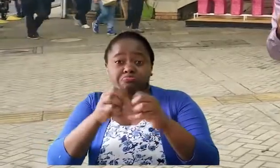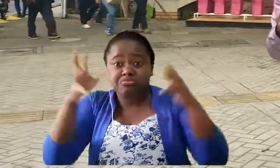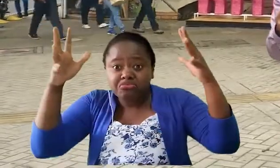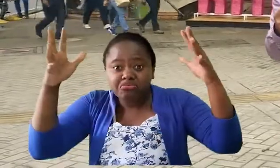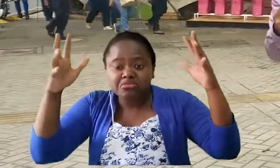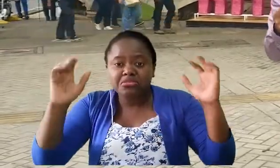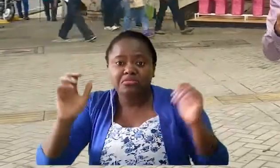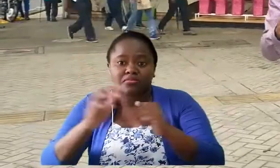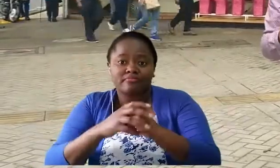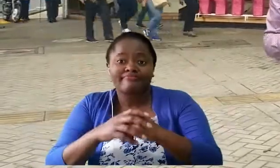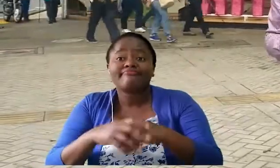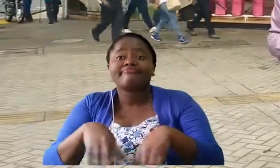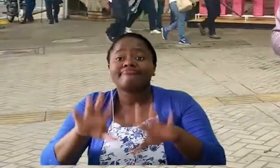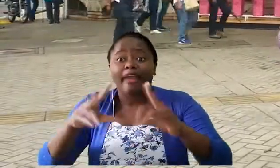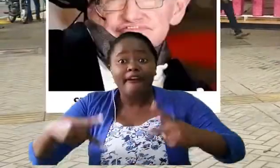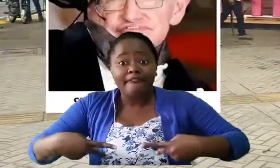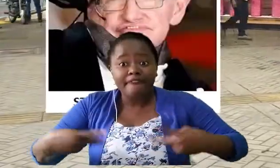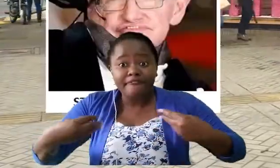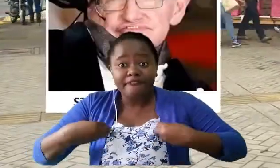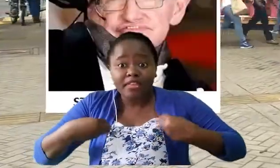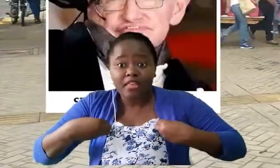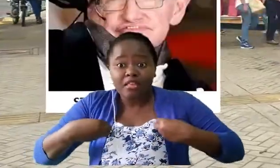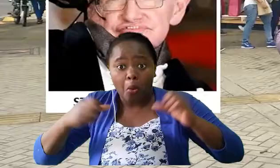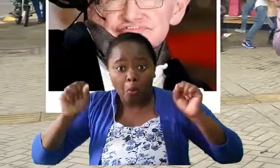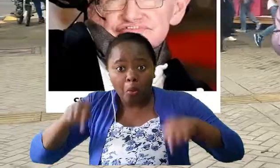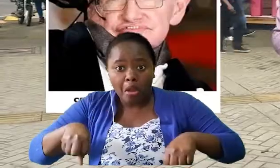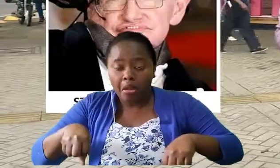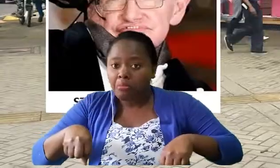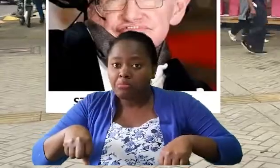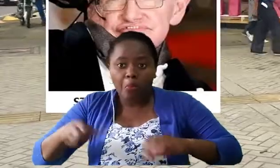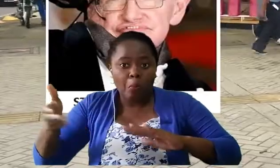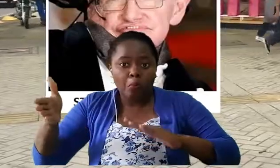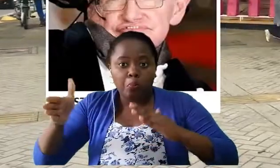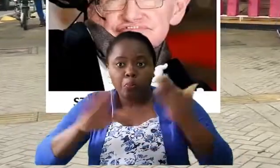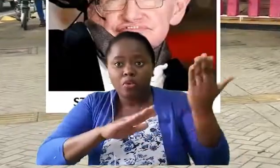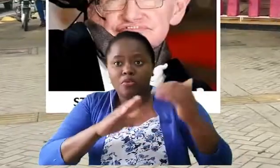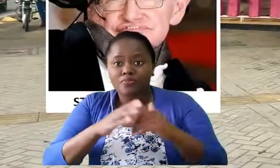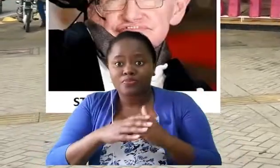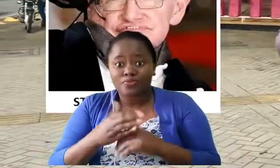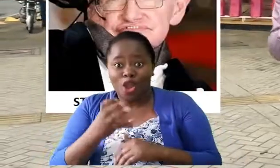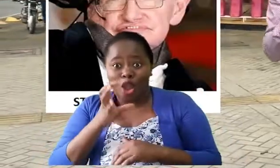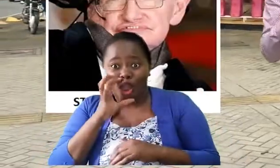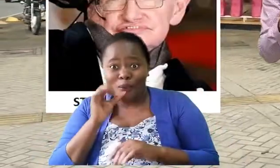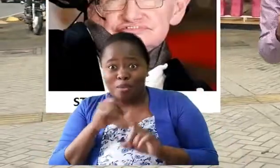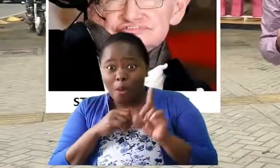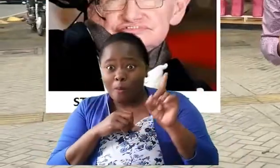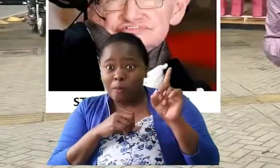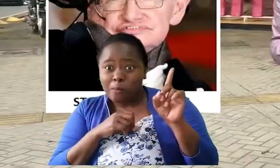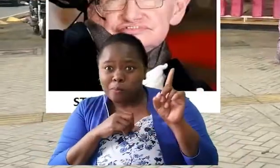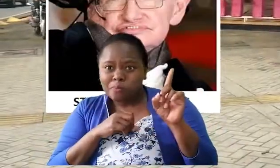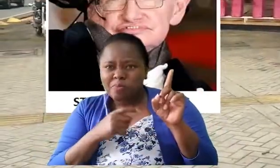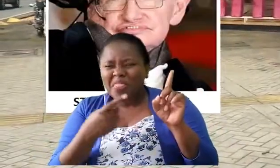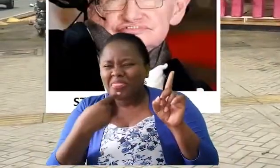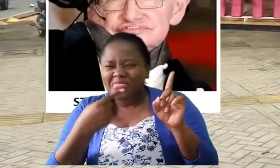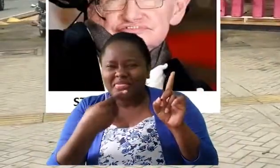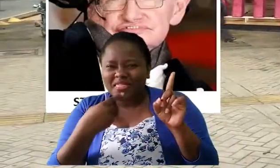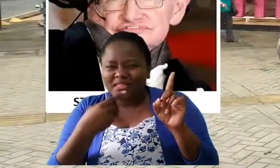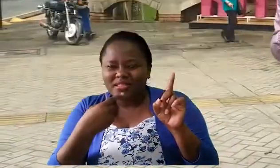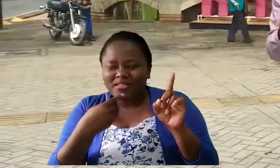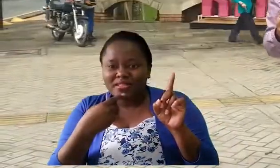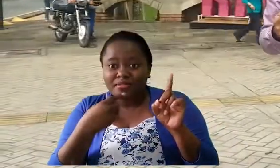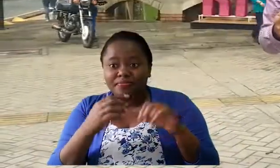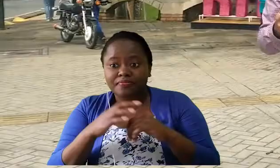hubiese sido posible. Stephen Hawking, por ejemplo, también dice lo siguiente: si la velocidad de